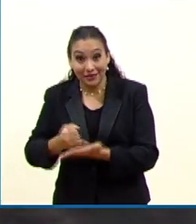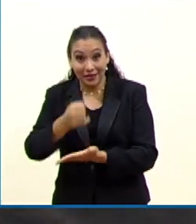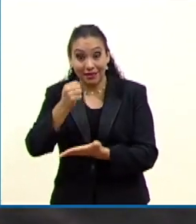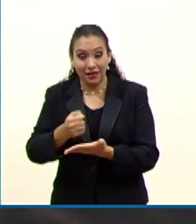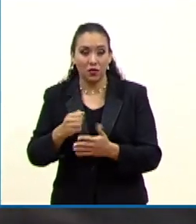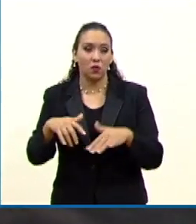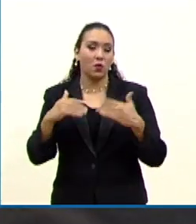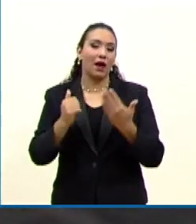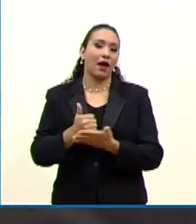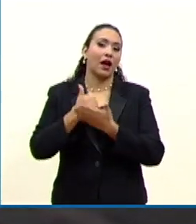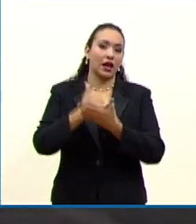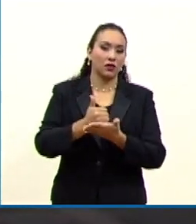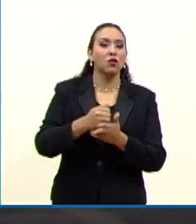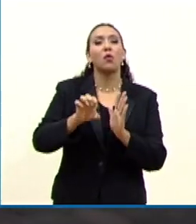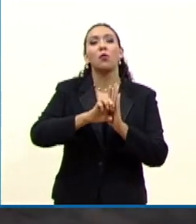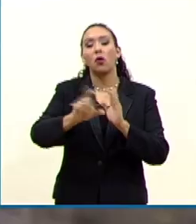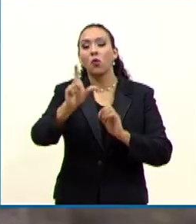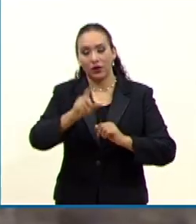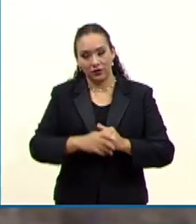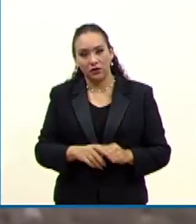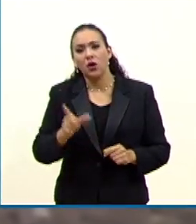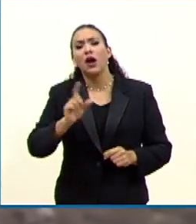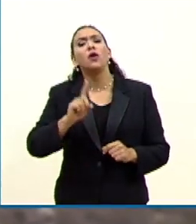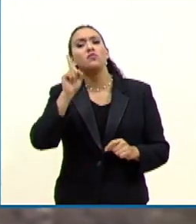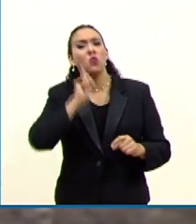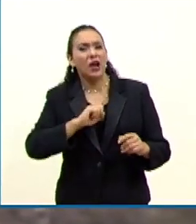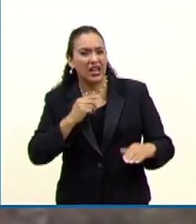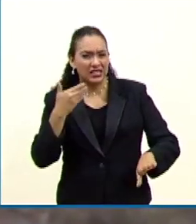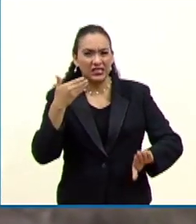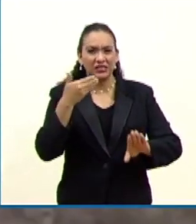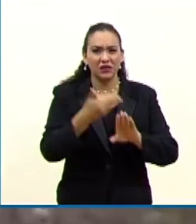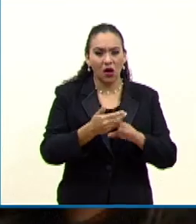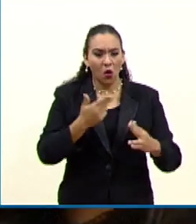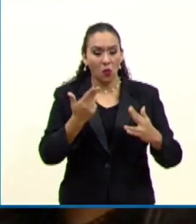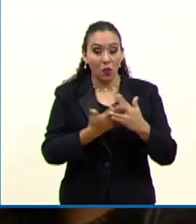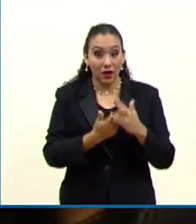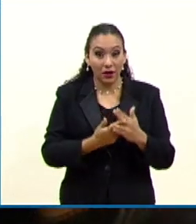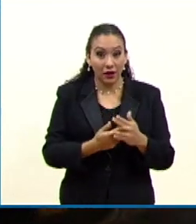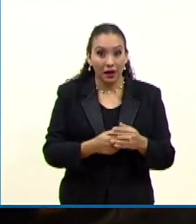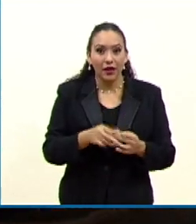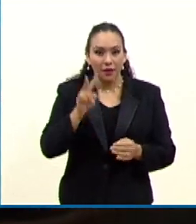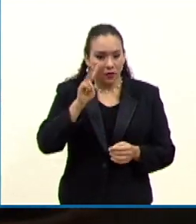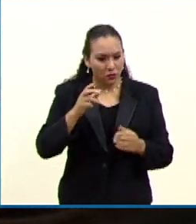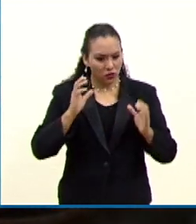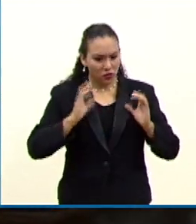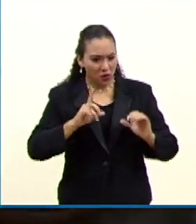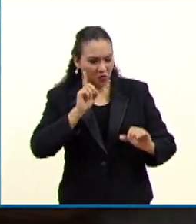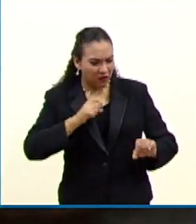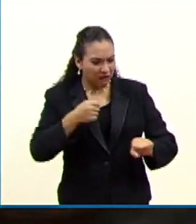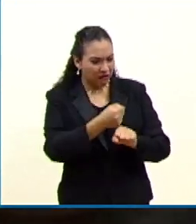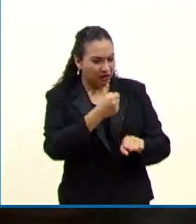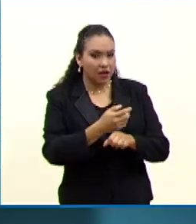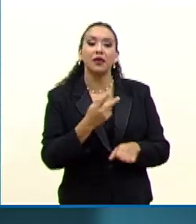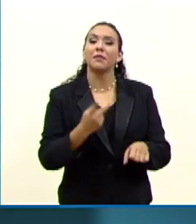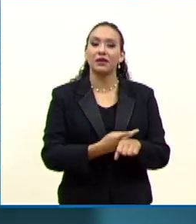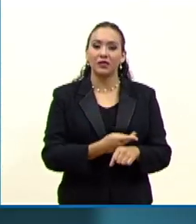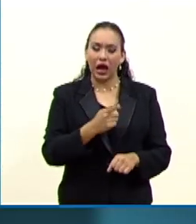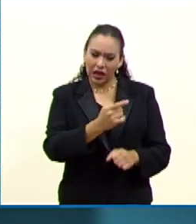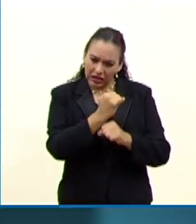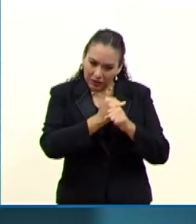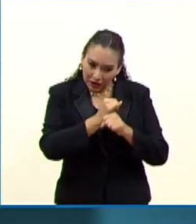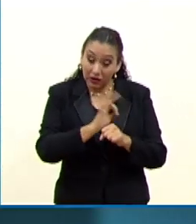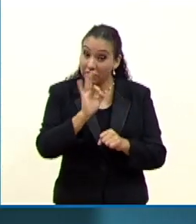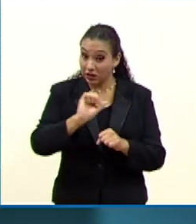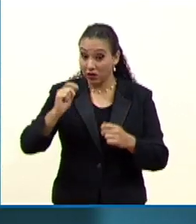generales para que toda muerte violenta de mujer se investigue como feminicidio. Se trata de los casos de Mariana Lima y